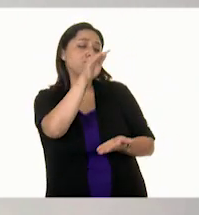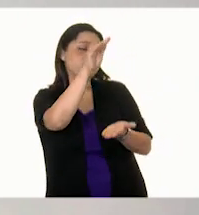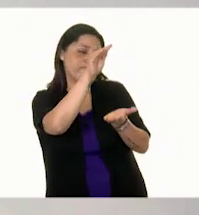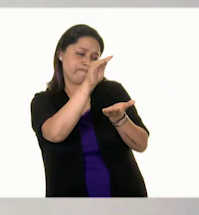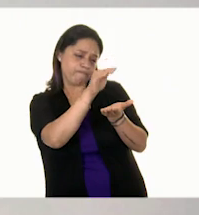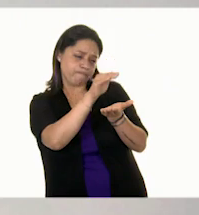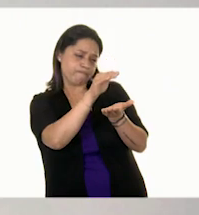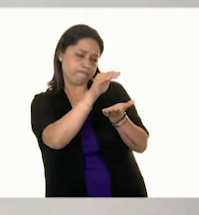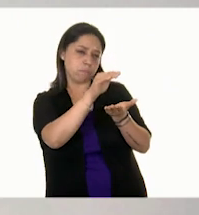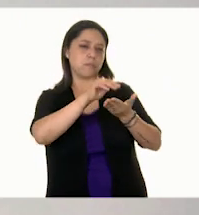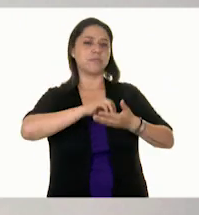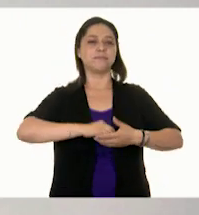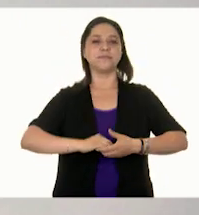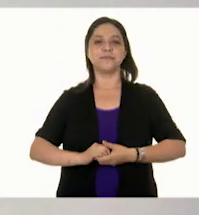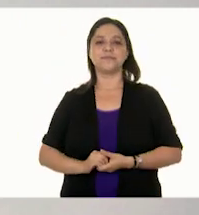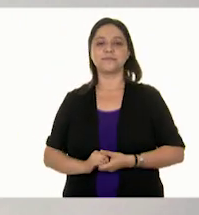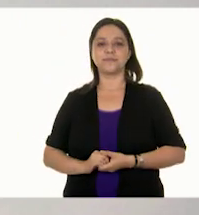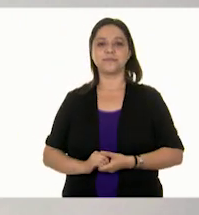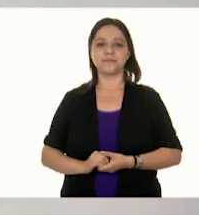Pequeño.